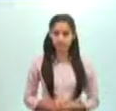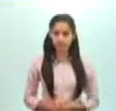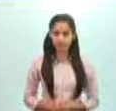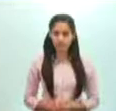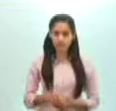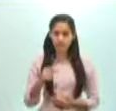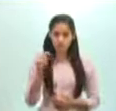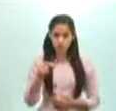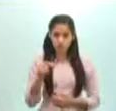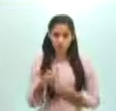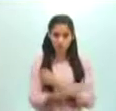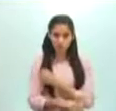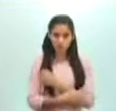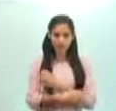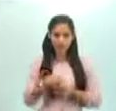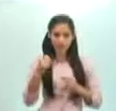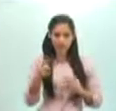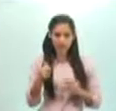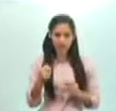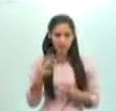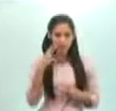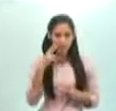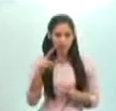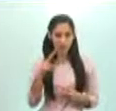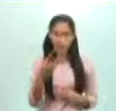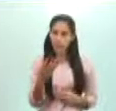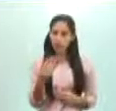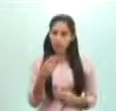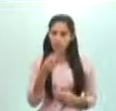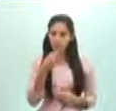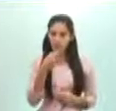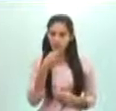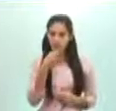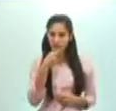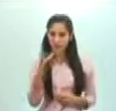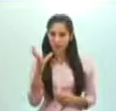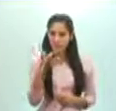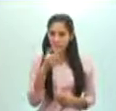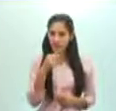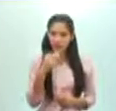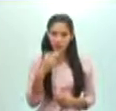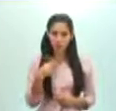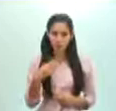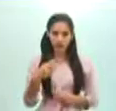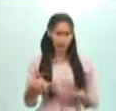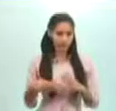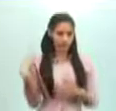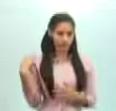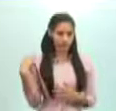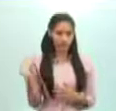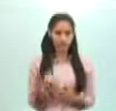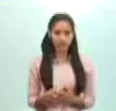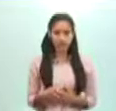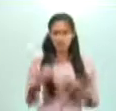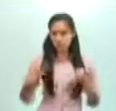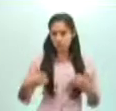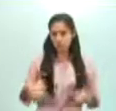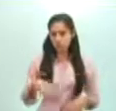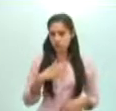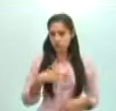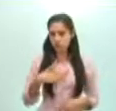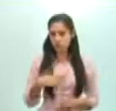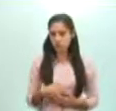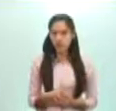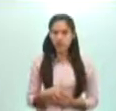en su país de hierro vive el gran viejo, bello como un patriarca, sereno y santo. Tiene